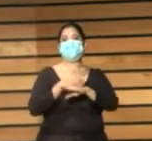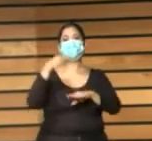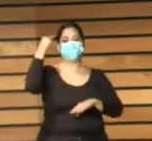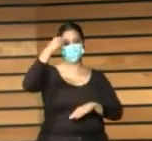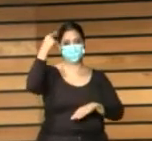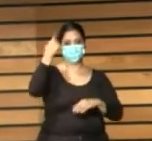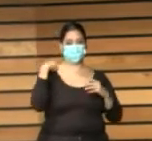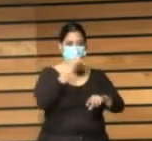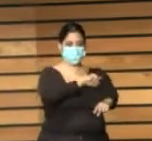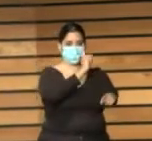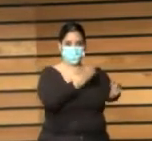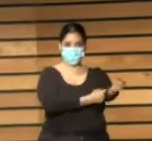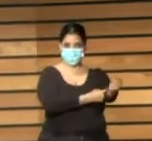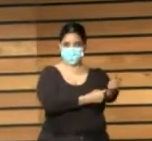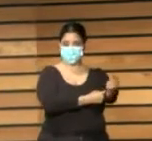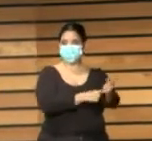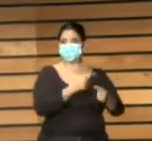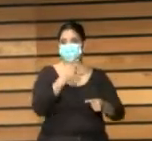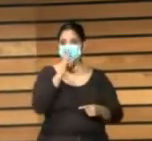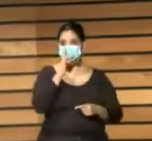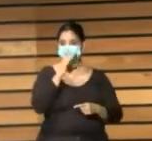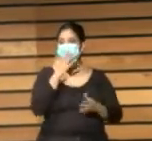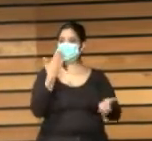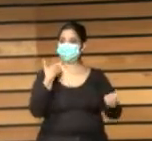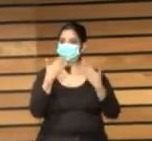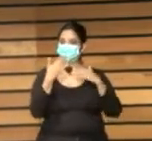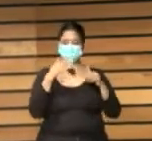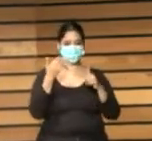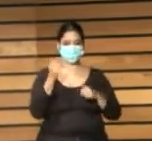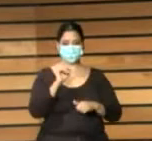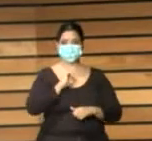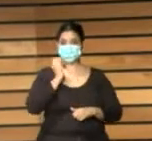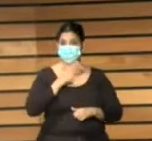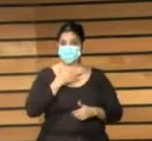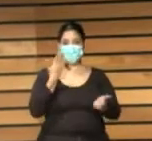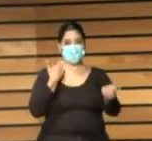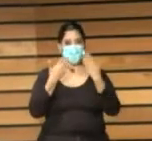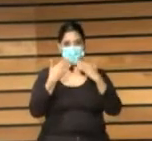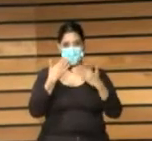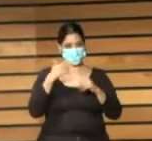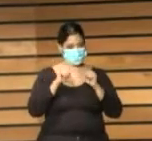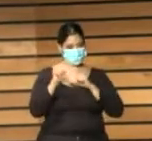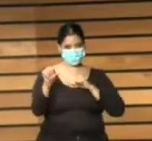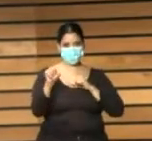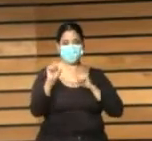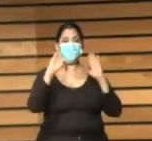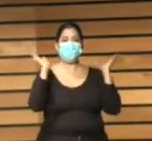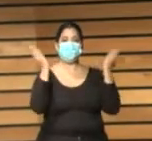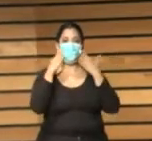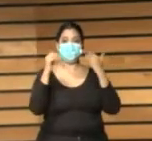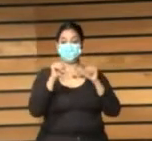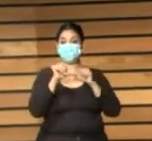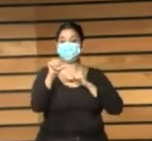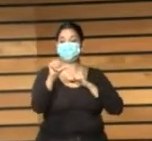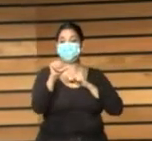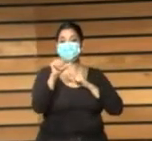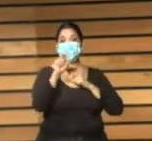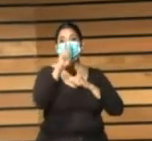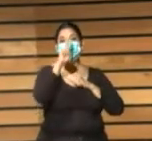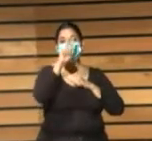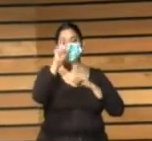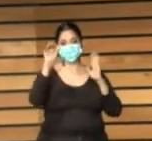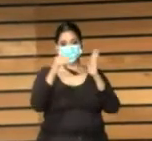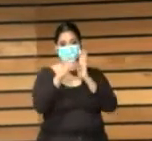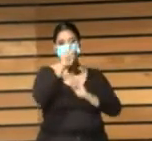y os emplazamos a hablar desde mañana mismo lo que queráis, pero al próximo congreso en el año